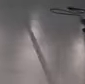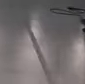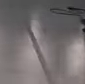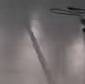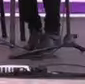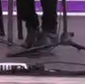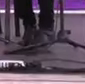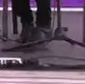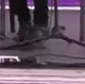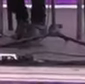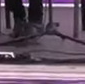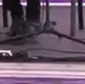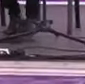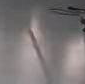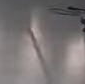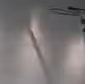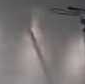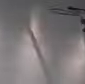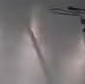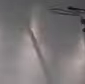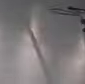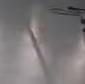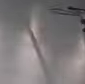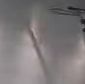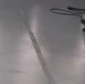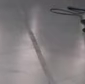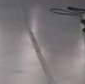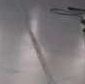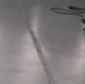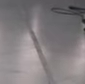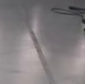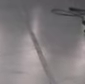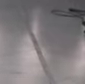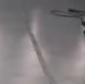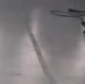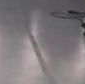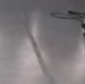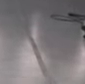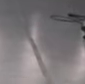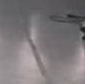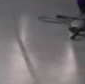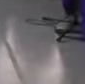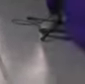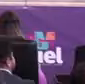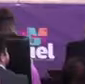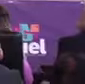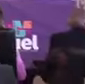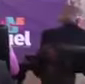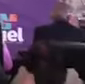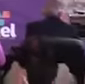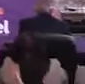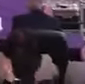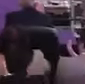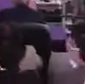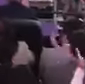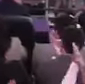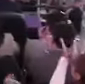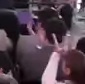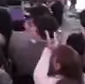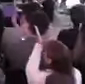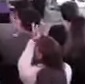ciudad. Muchas gracias. Un fuerte aplauso para los de aquí y los de allá, junto a Fuerza Brava.